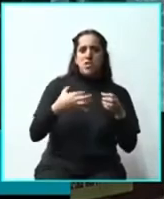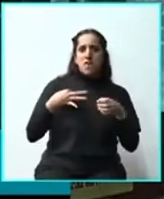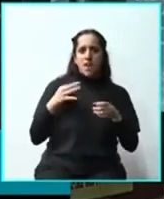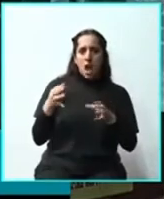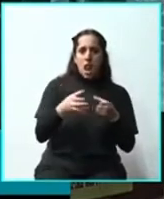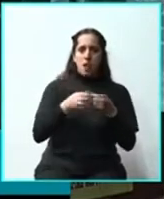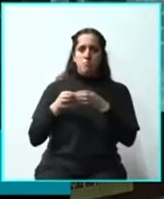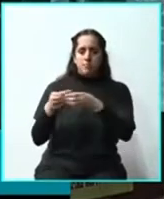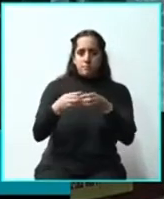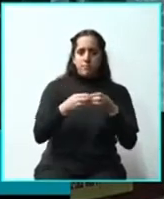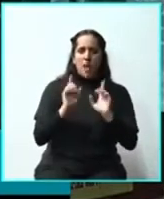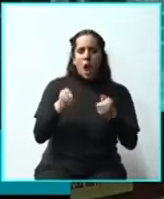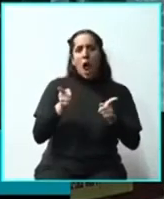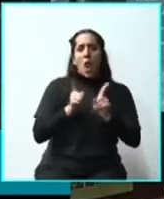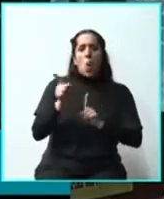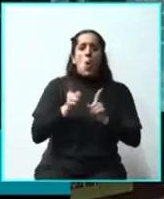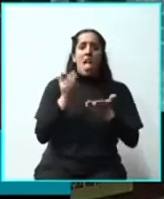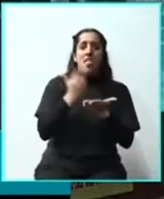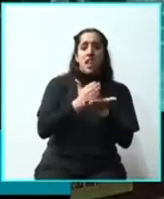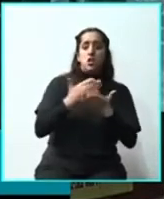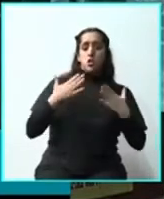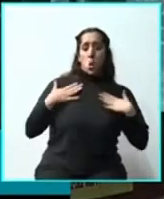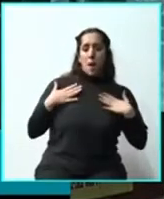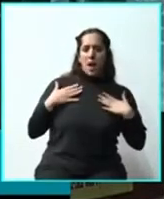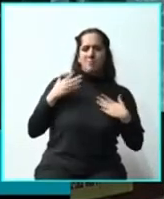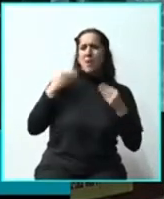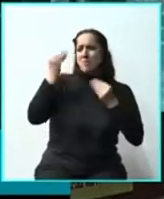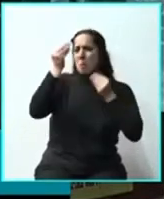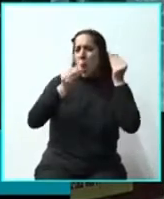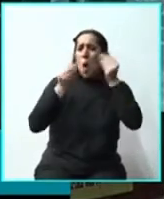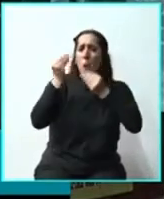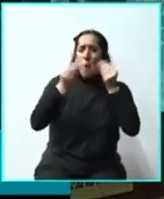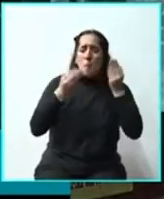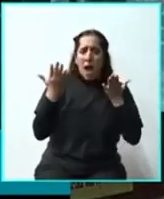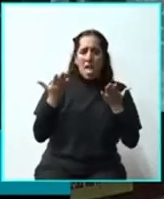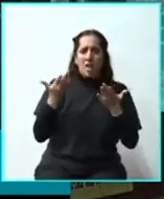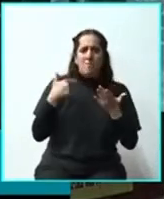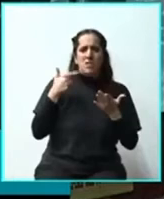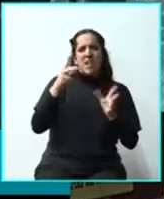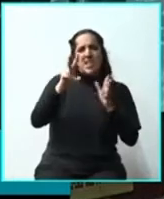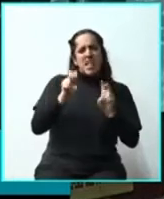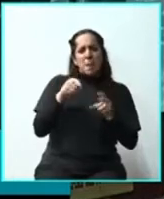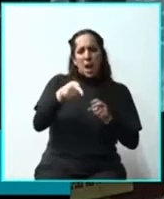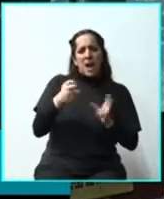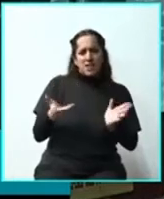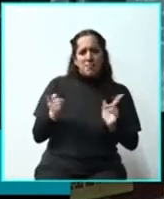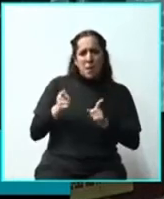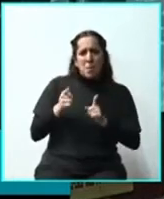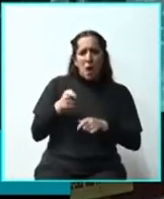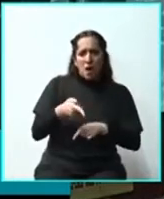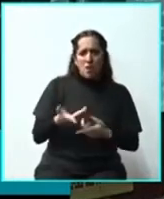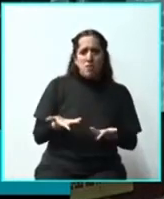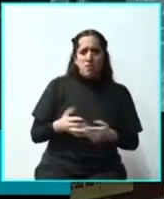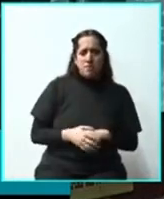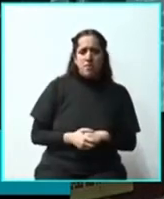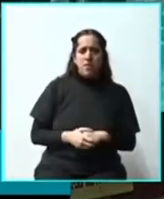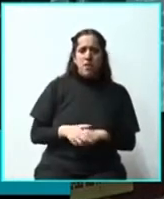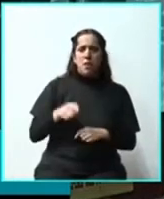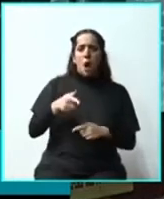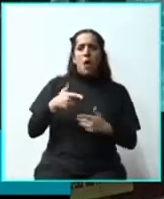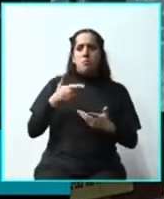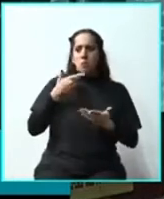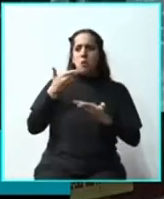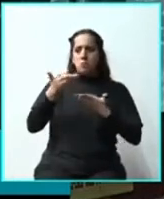ellas de derechos humanos, preocupadas y en abordar este tema. La verdad que se dio un feedback muy,